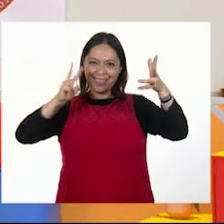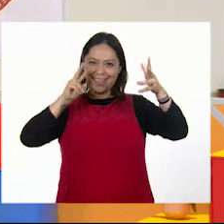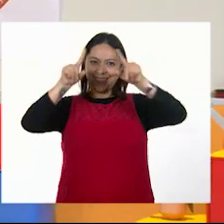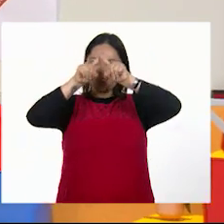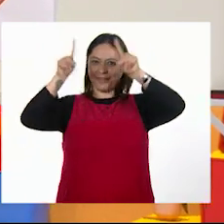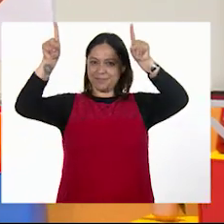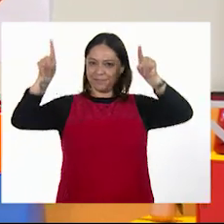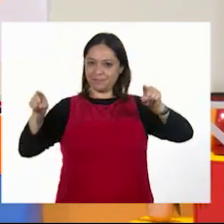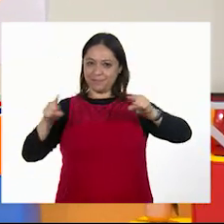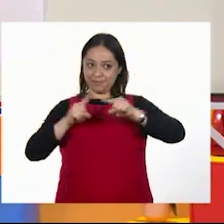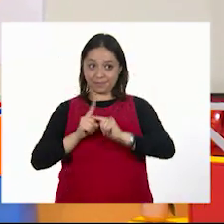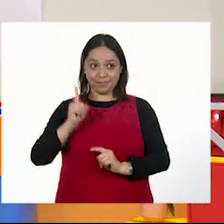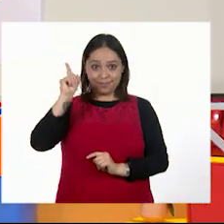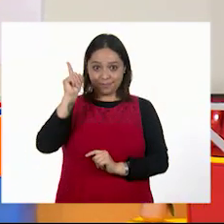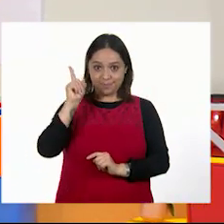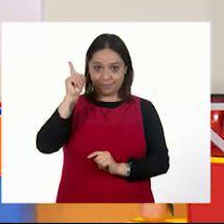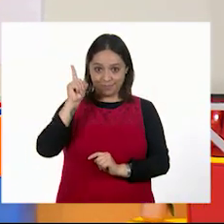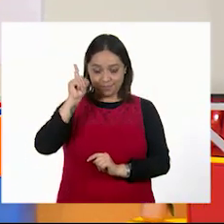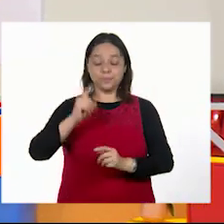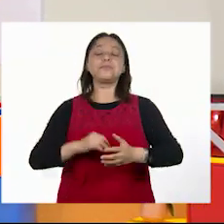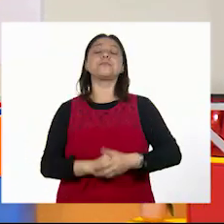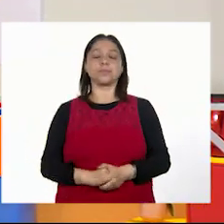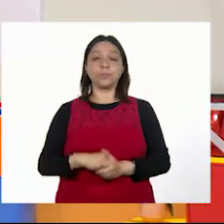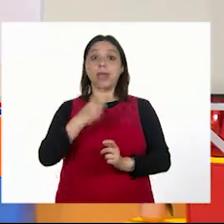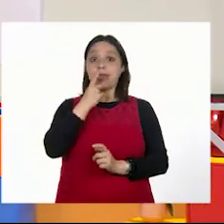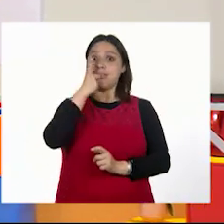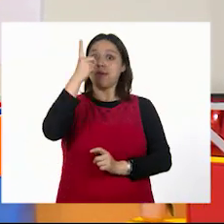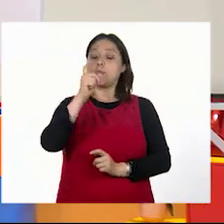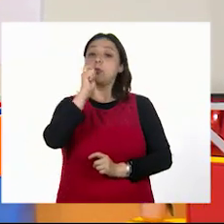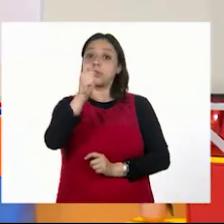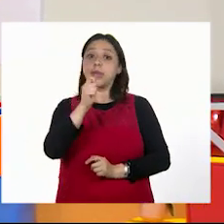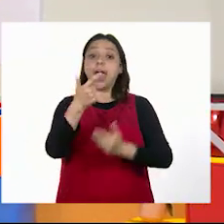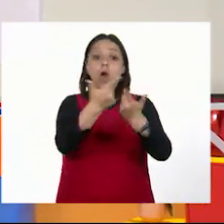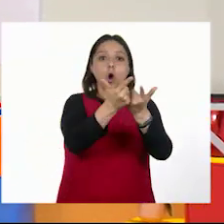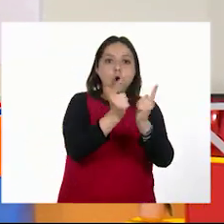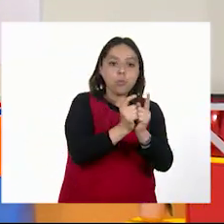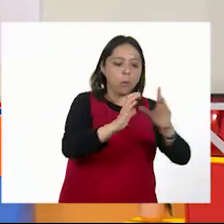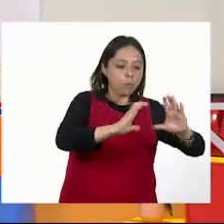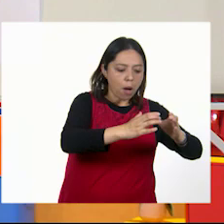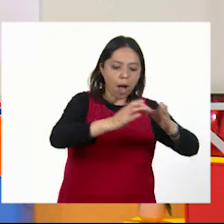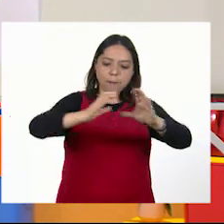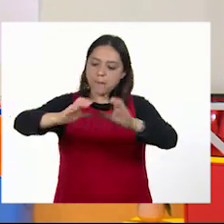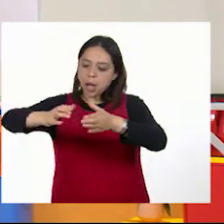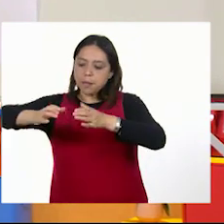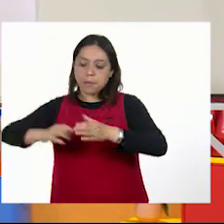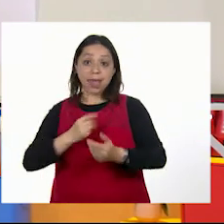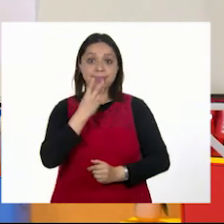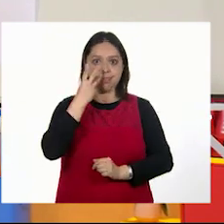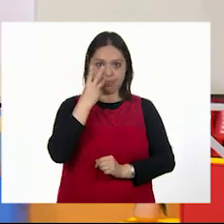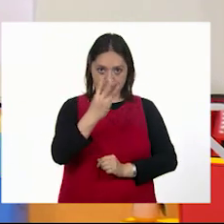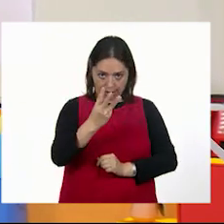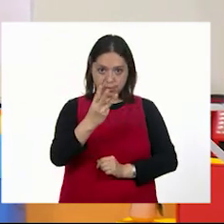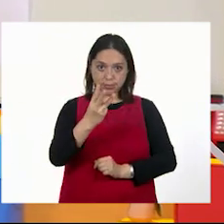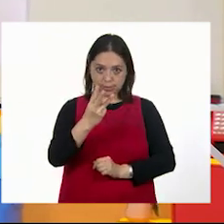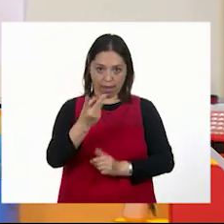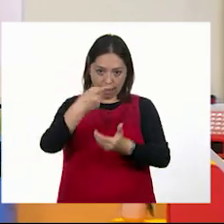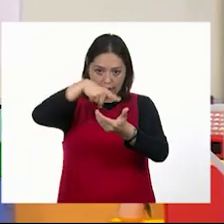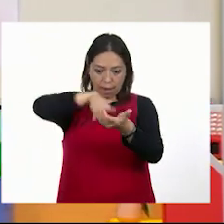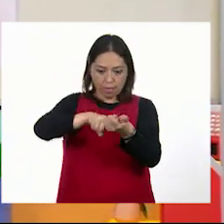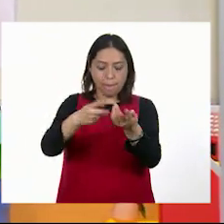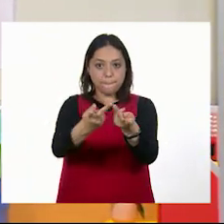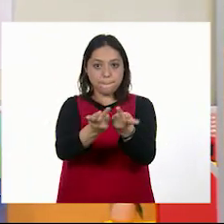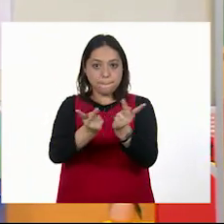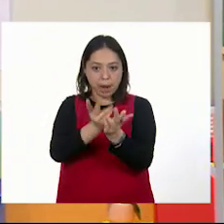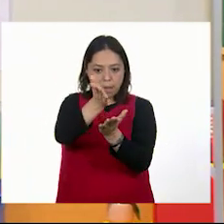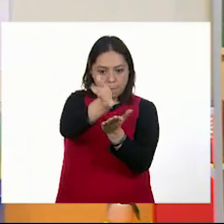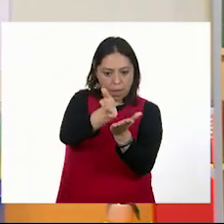Pero Ale, dijimos que son tres grupos en los que está dividido el plato. Uno, dos y tres. Así es. Pero